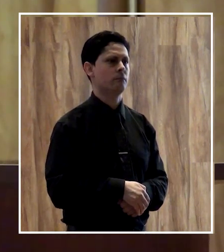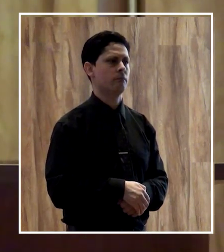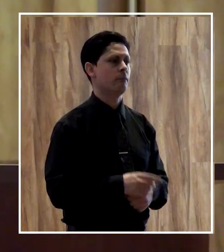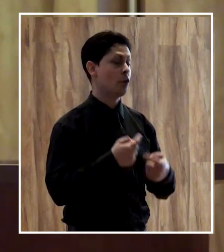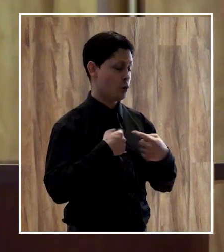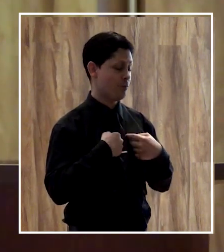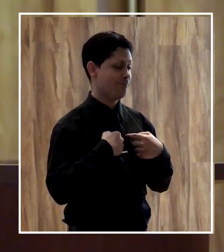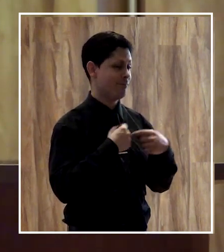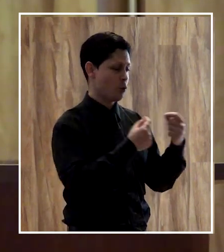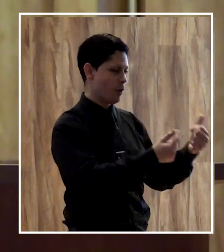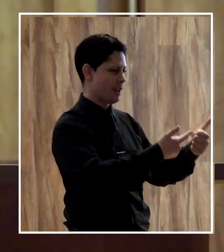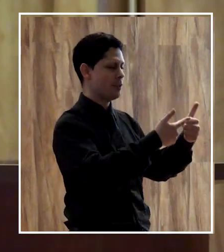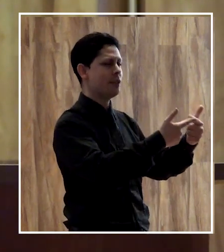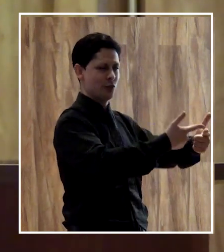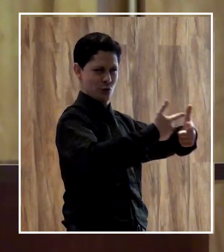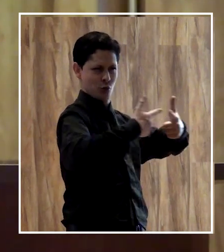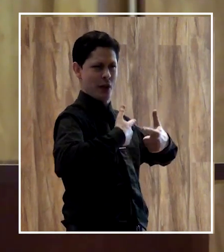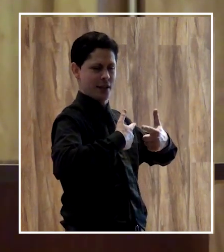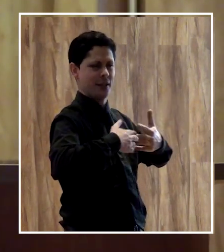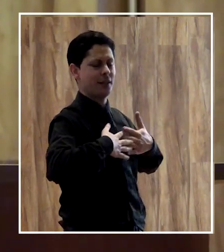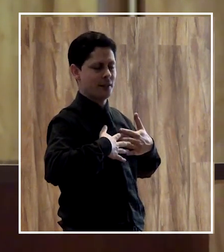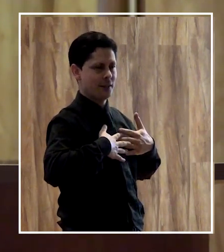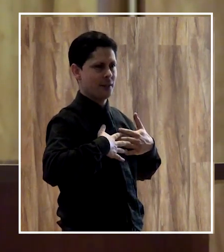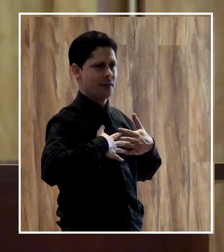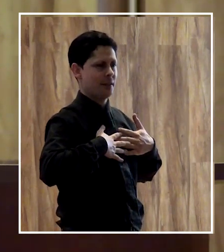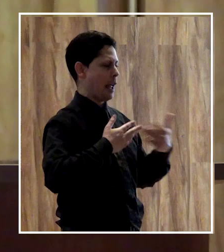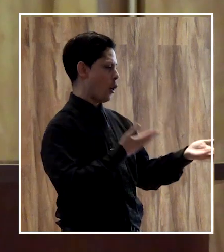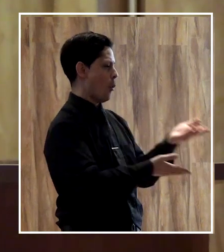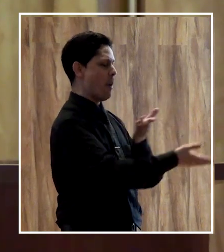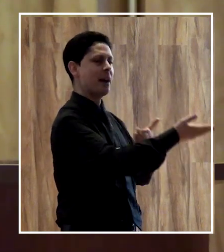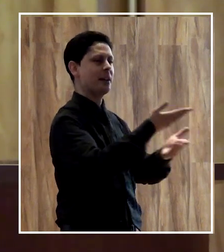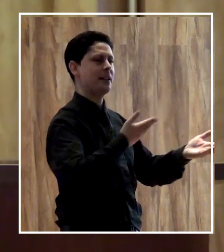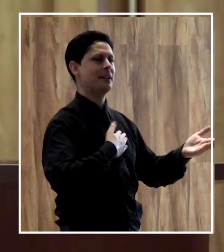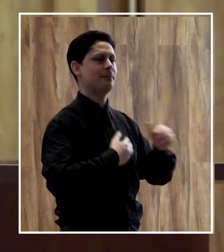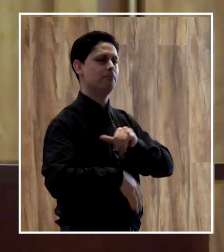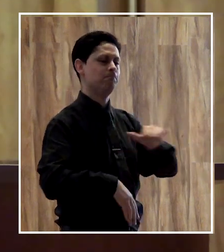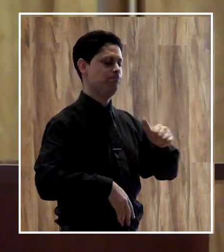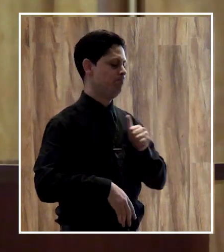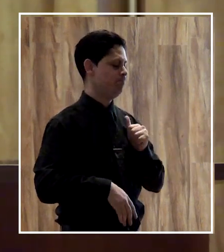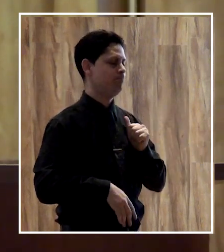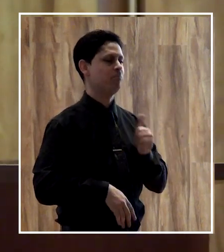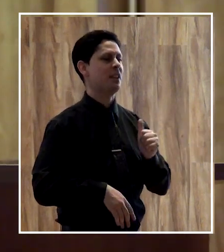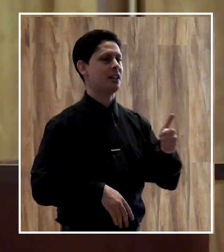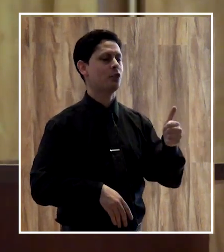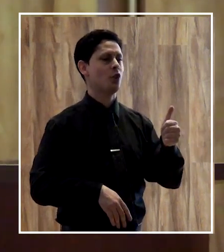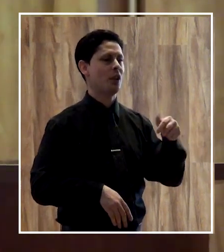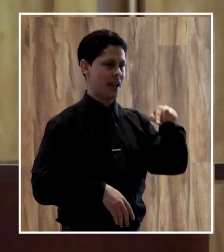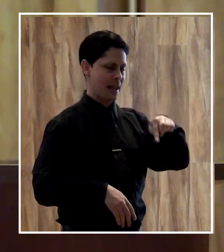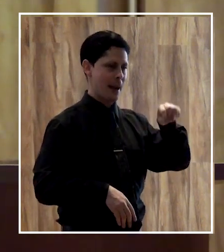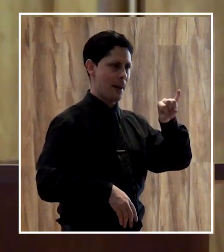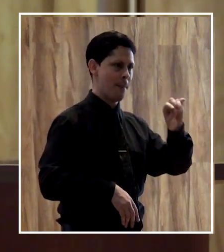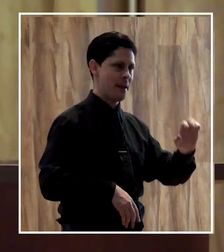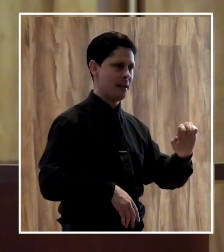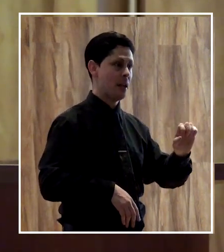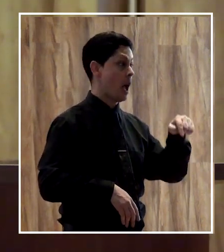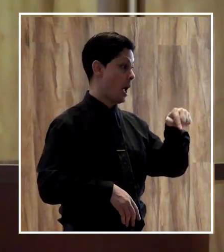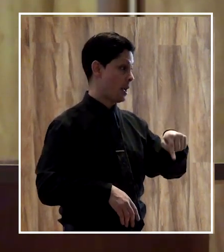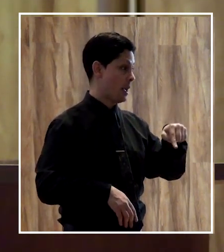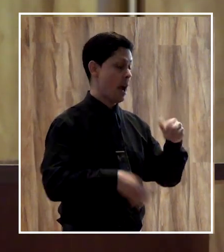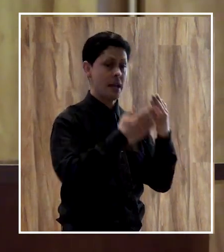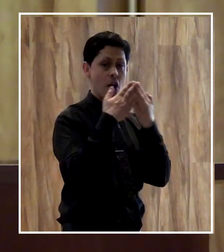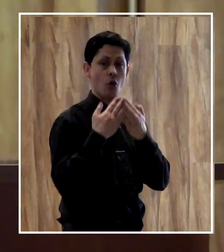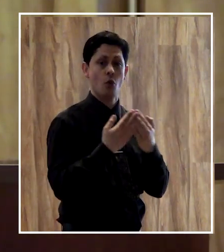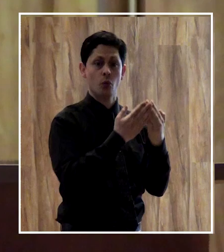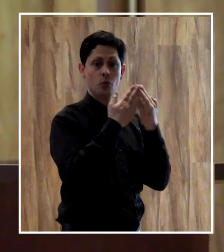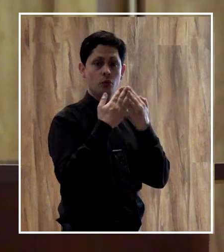Tuve la suerte de compartir, de ser elegido director del PIE. Aquí ha habido